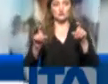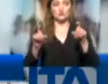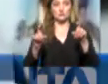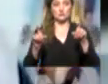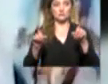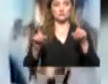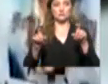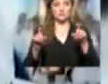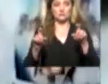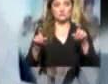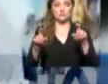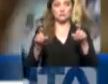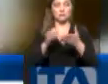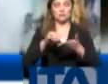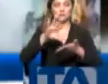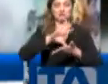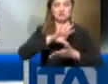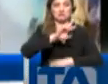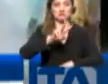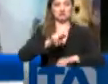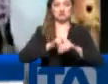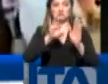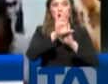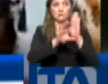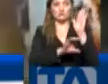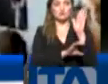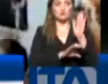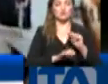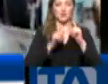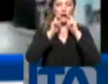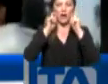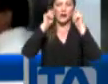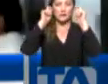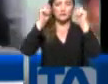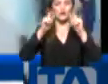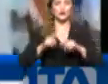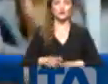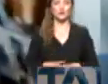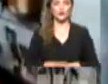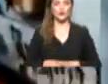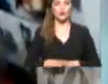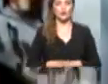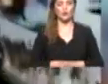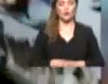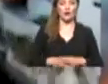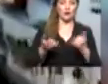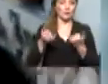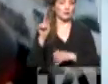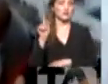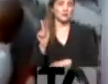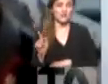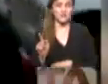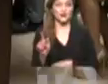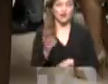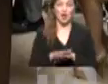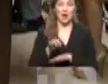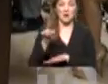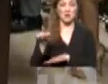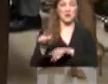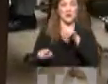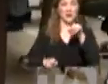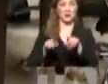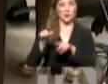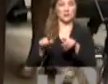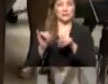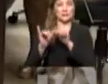sea para una asamblea nacional constituyente. Pues actualmente el sacerdote está siendo acusado por